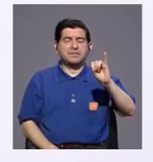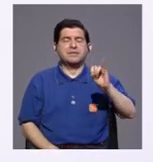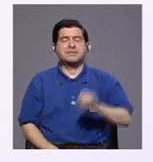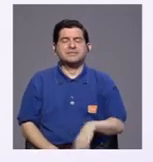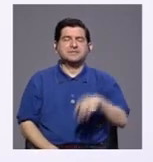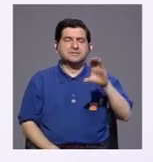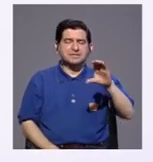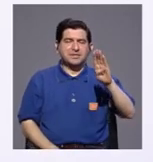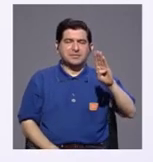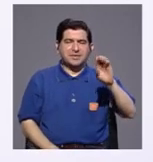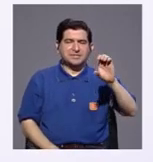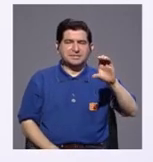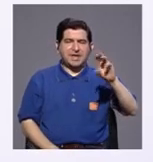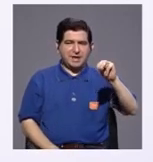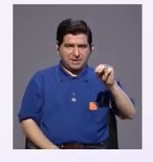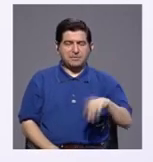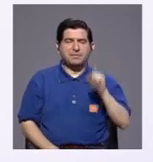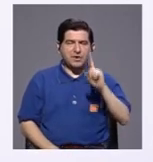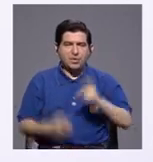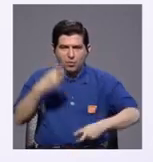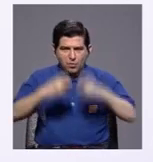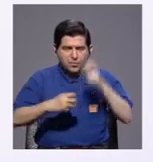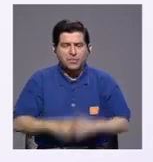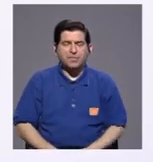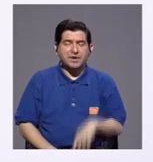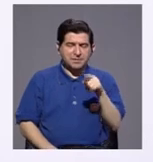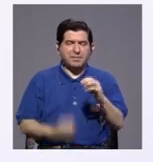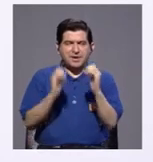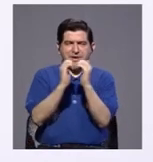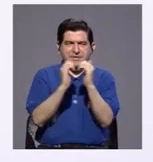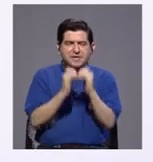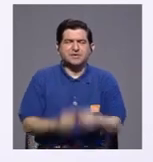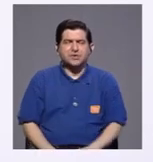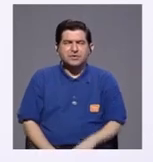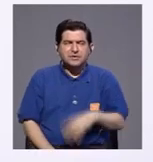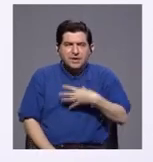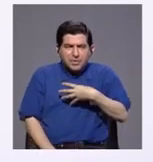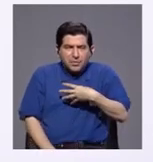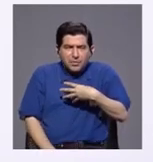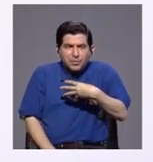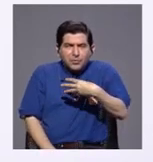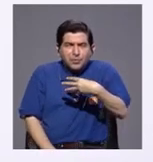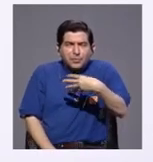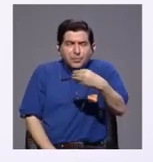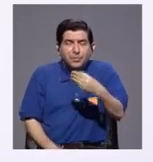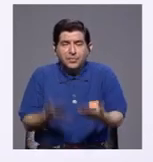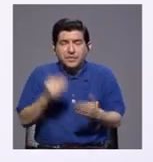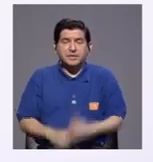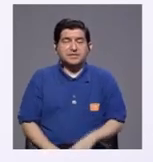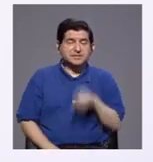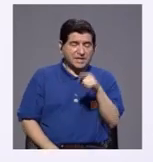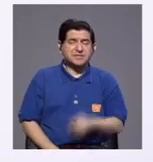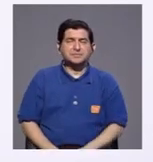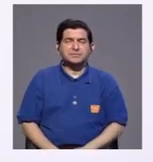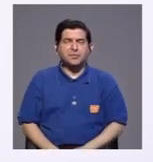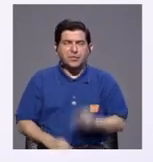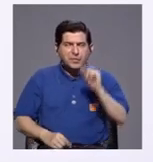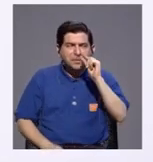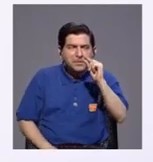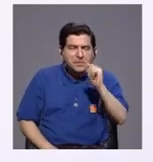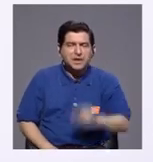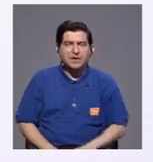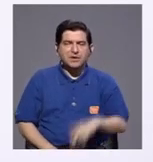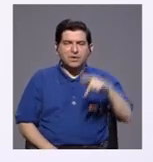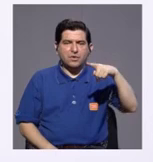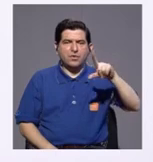me estaba en tras de eso y era un problema de blanqueamiento en el chayote verdad que es probablemente económico plasma pero